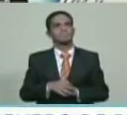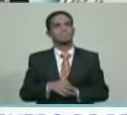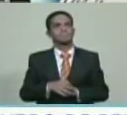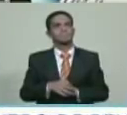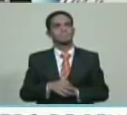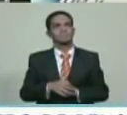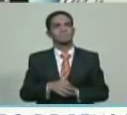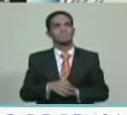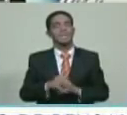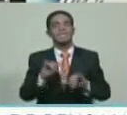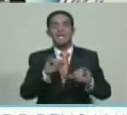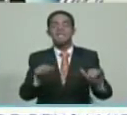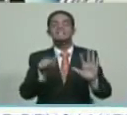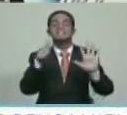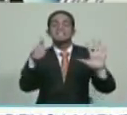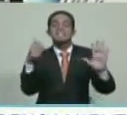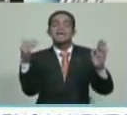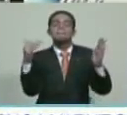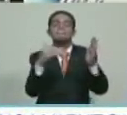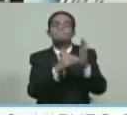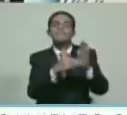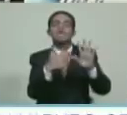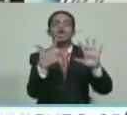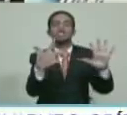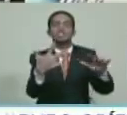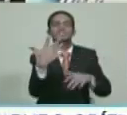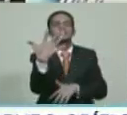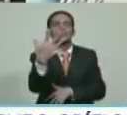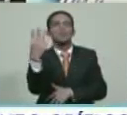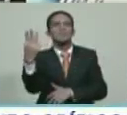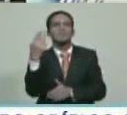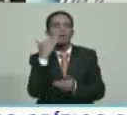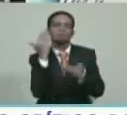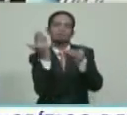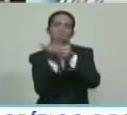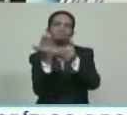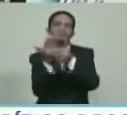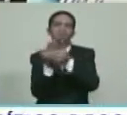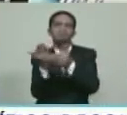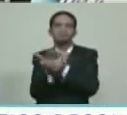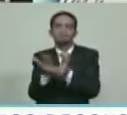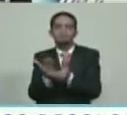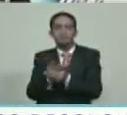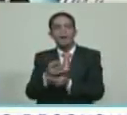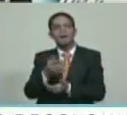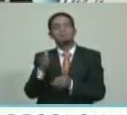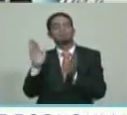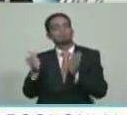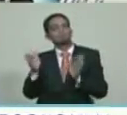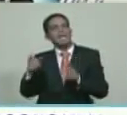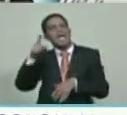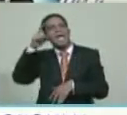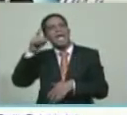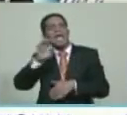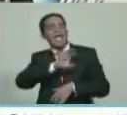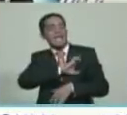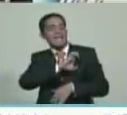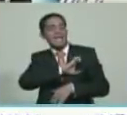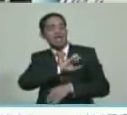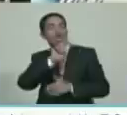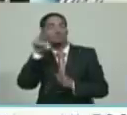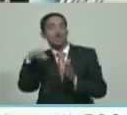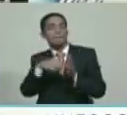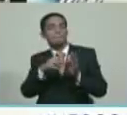6.853 casos entre enero, ¿verdad?, del año 2018 y septiembre del año